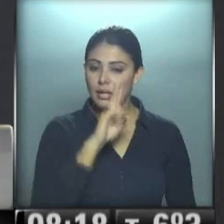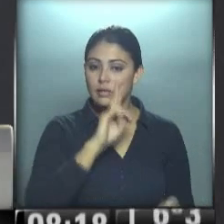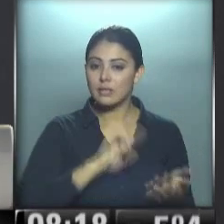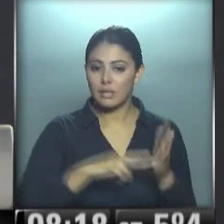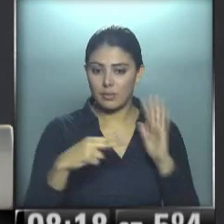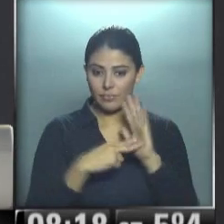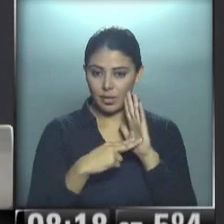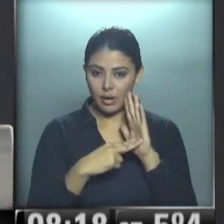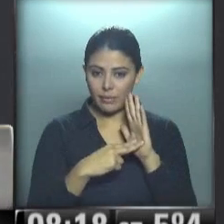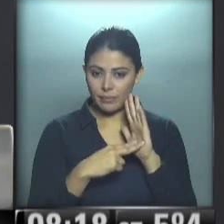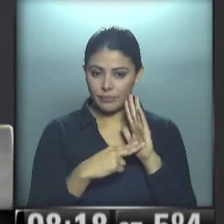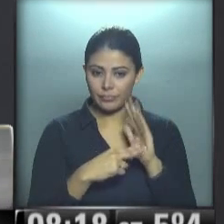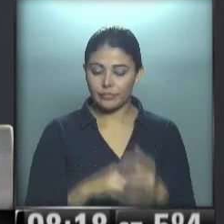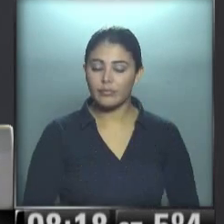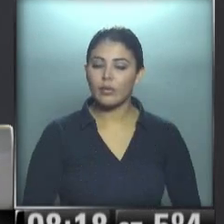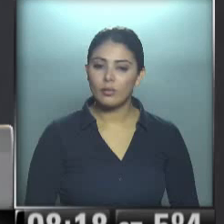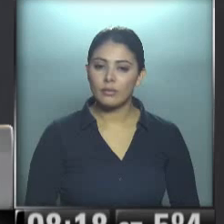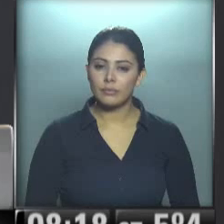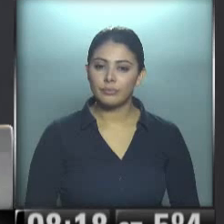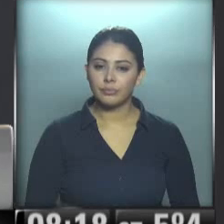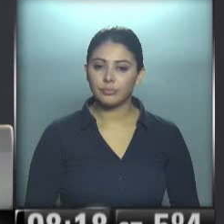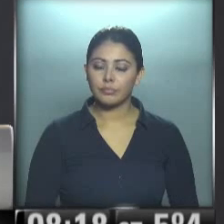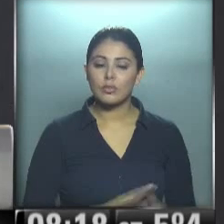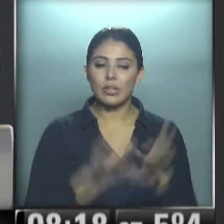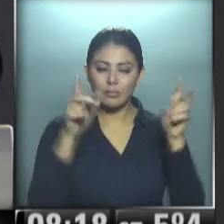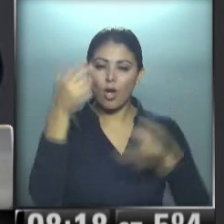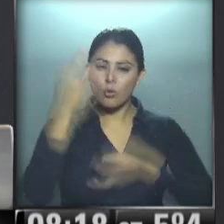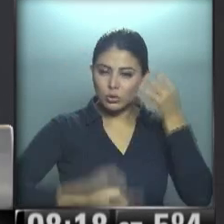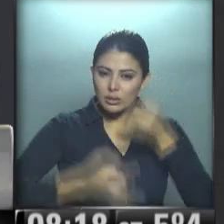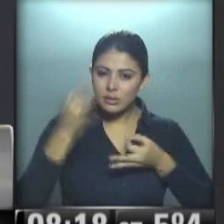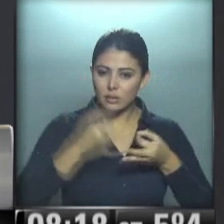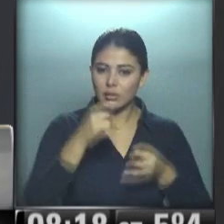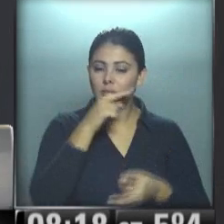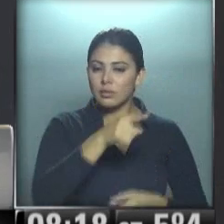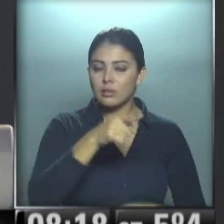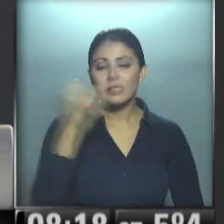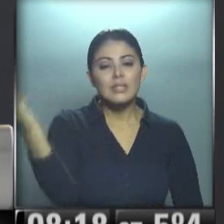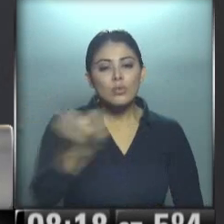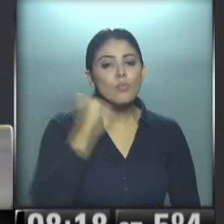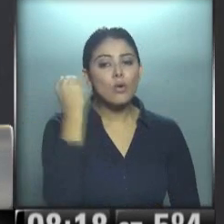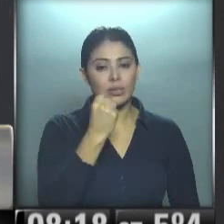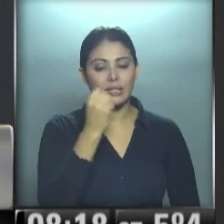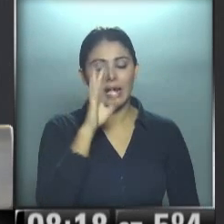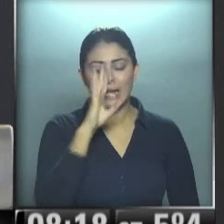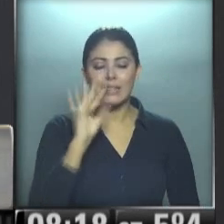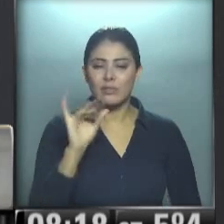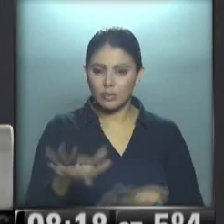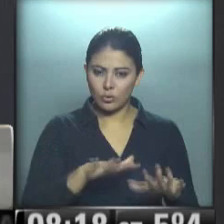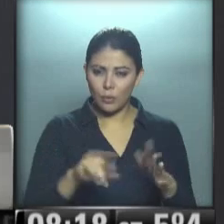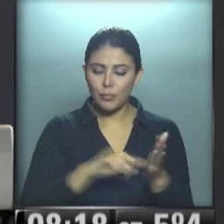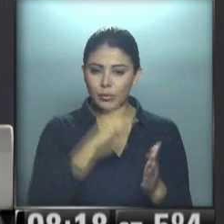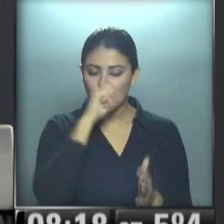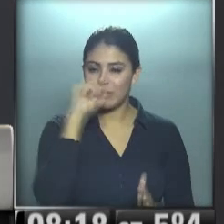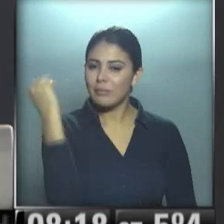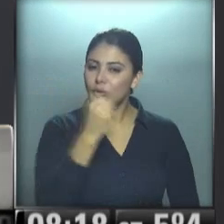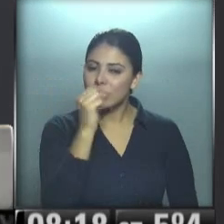que desde el punto de vista judicial ha remarcado la importancia dada la complejidad del tema de